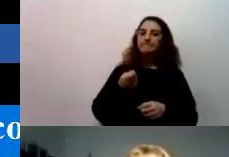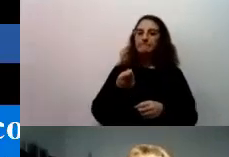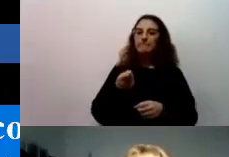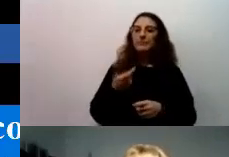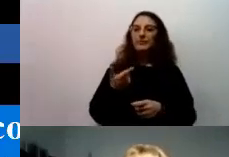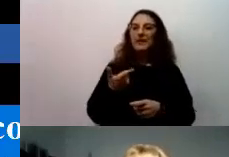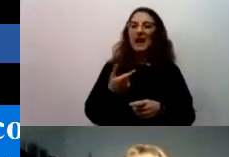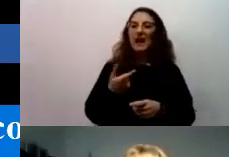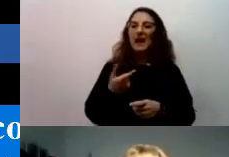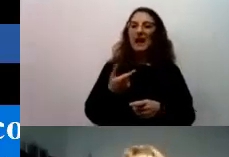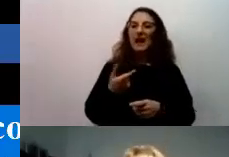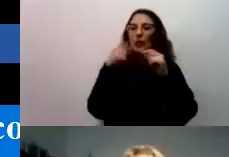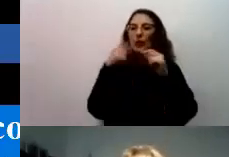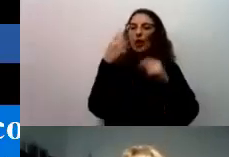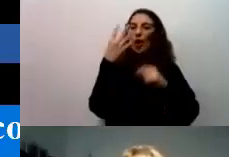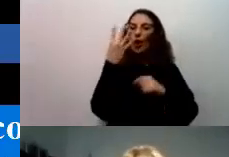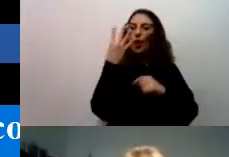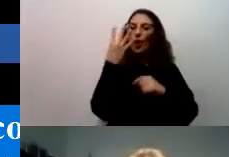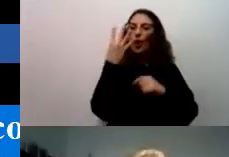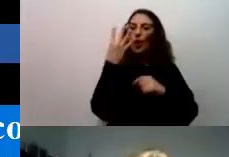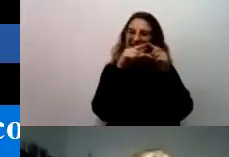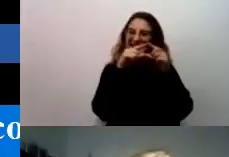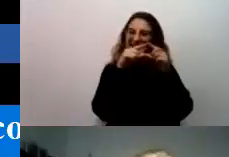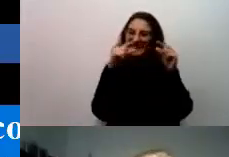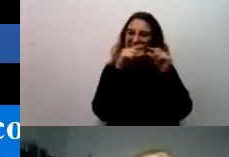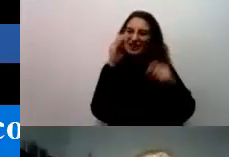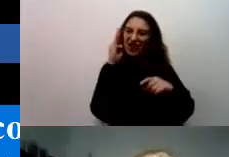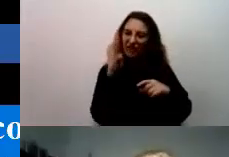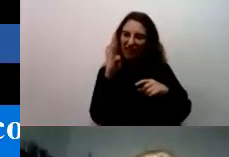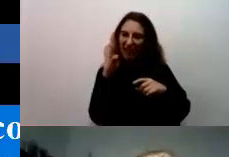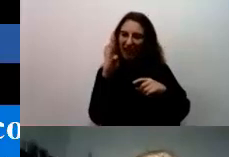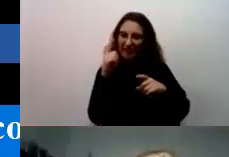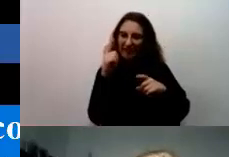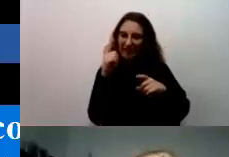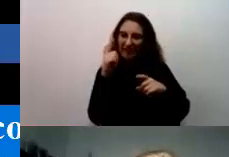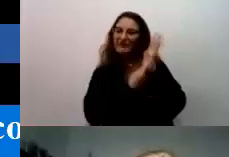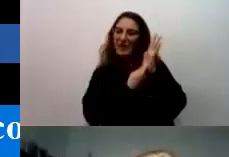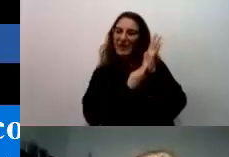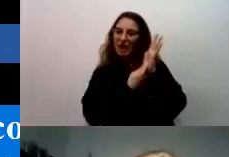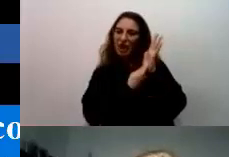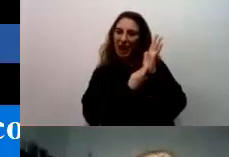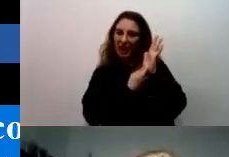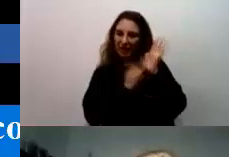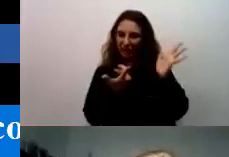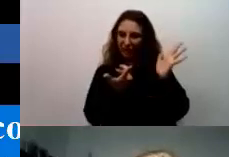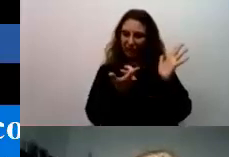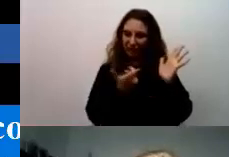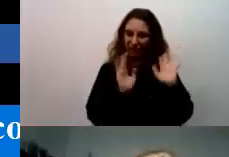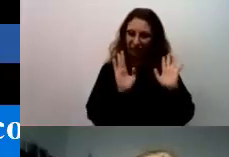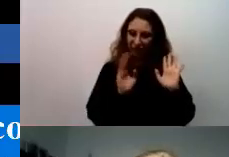del decreto 118 en cuanto se pretende su aplicación respecto a los actores.